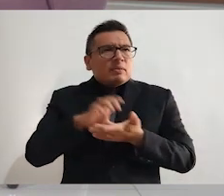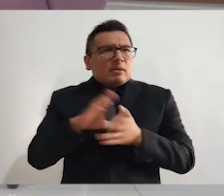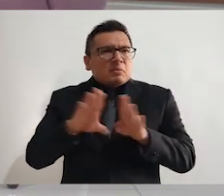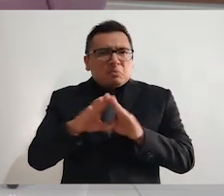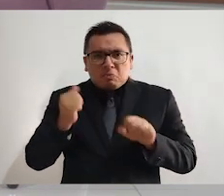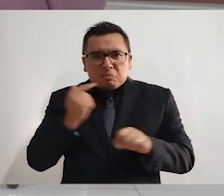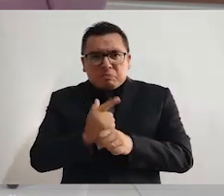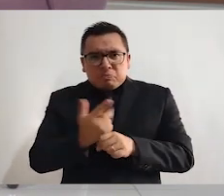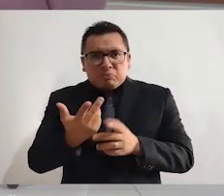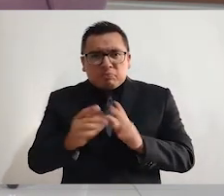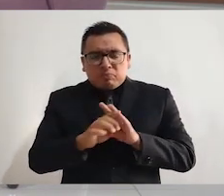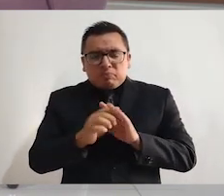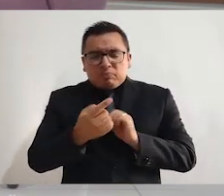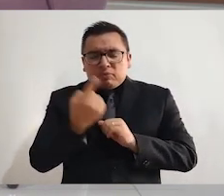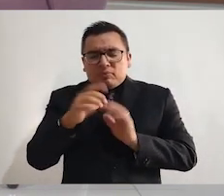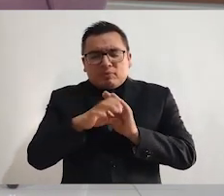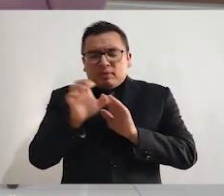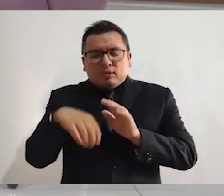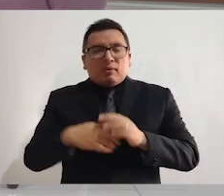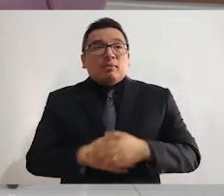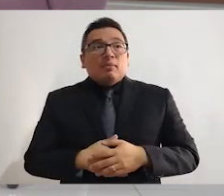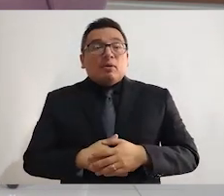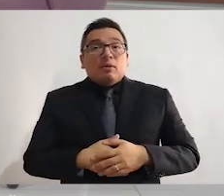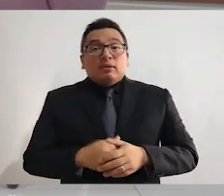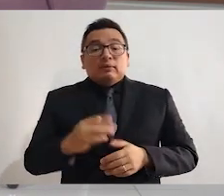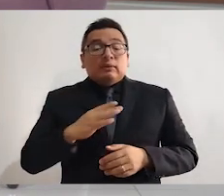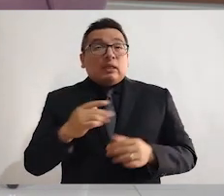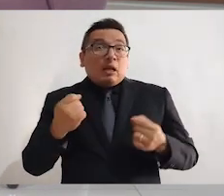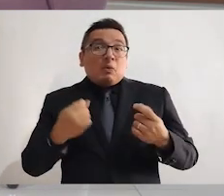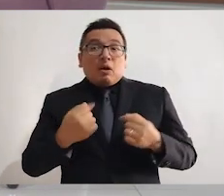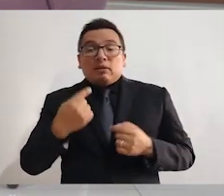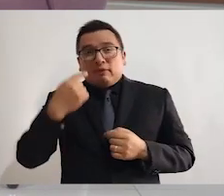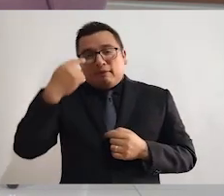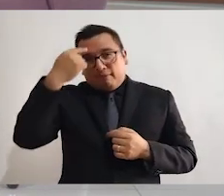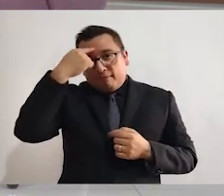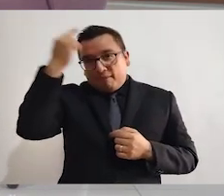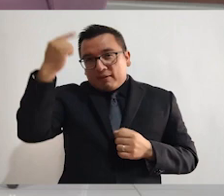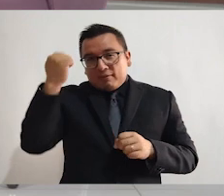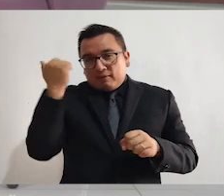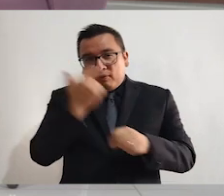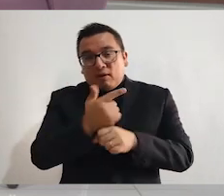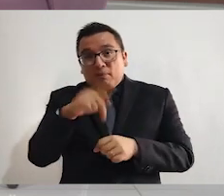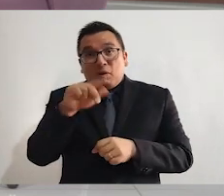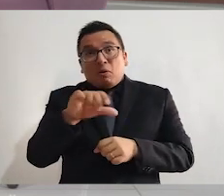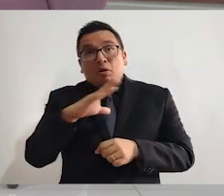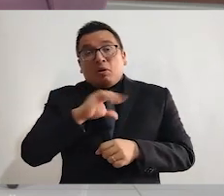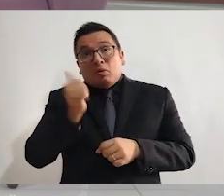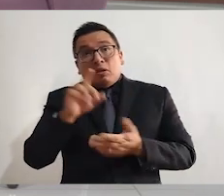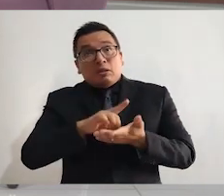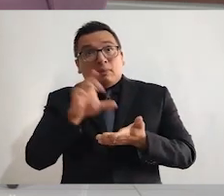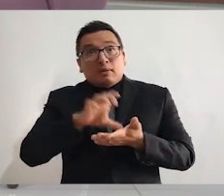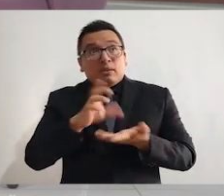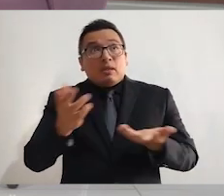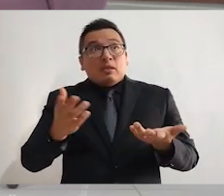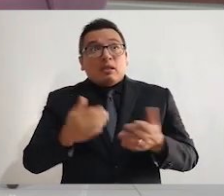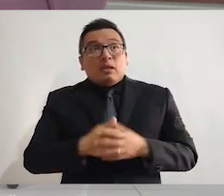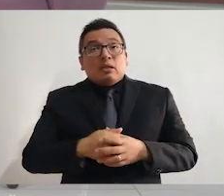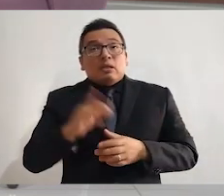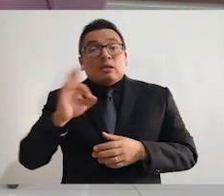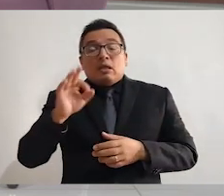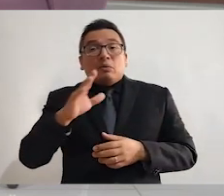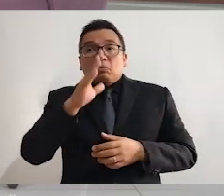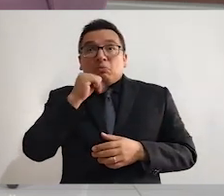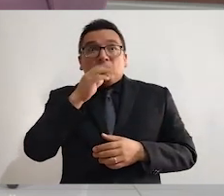tipo de discapacidad, porque mencionaba yo que probablemente algunas sean muy evidentes, pero probablemente haya algún tipo de discapacidad que no lo